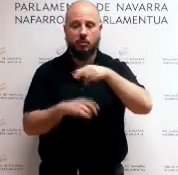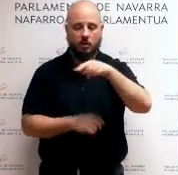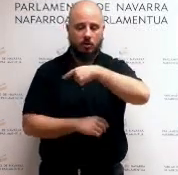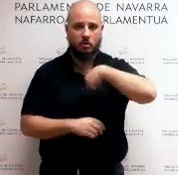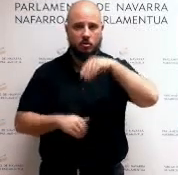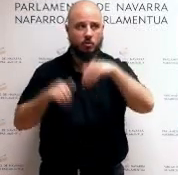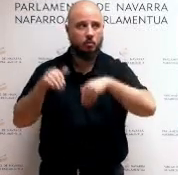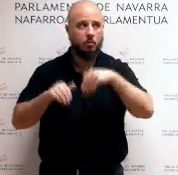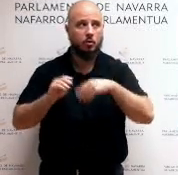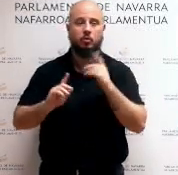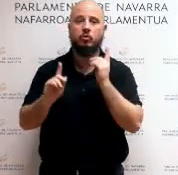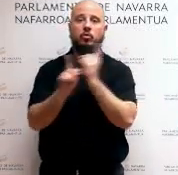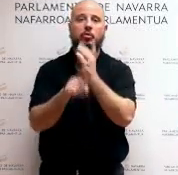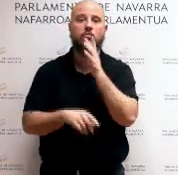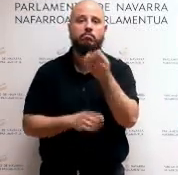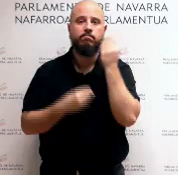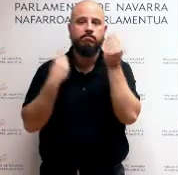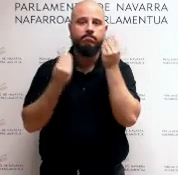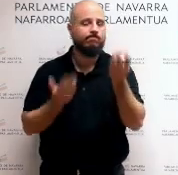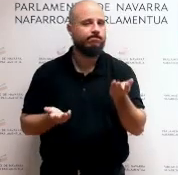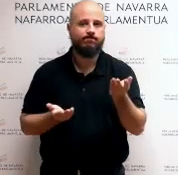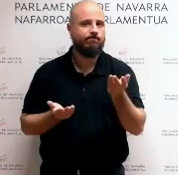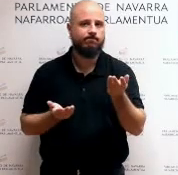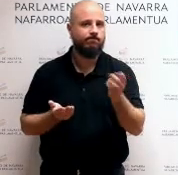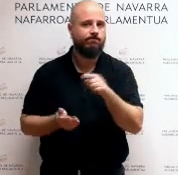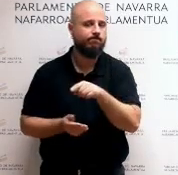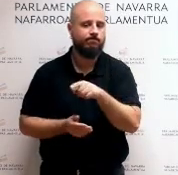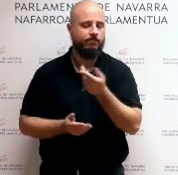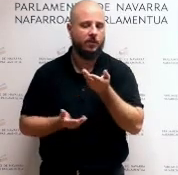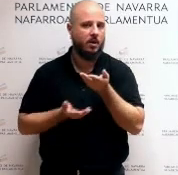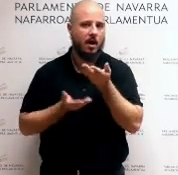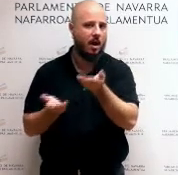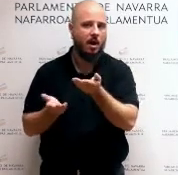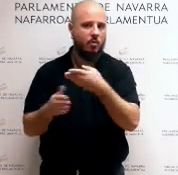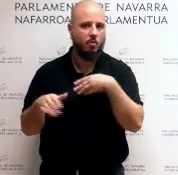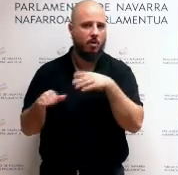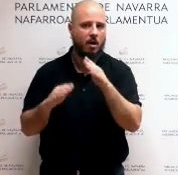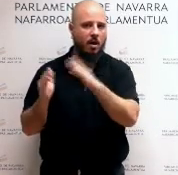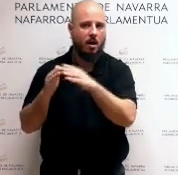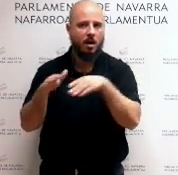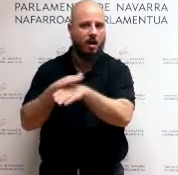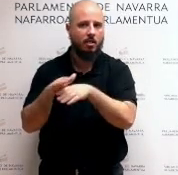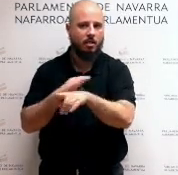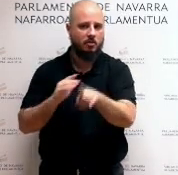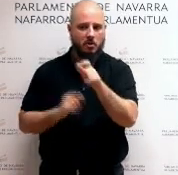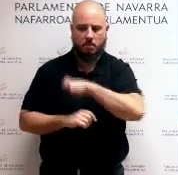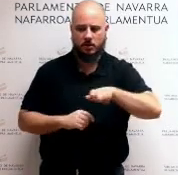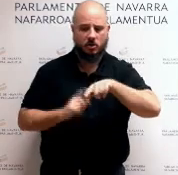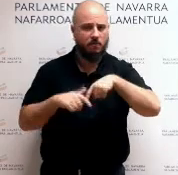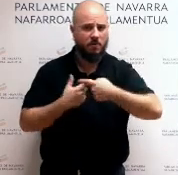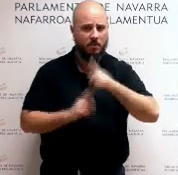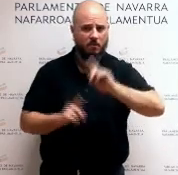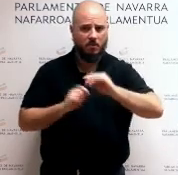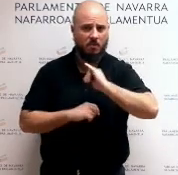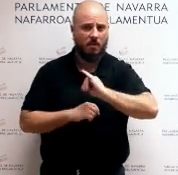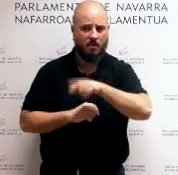entendimos que no facilitaría que favoreciera el acceso a la vivienda por parte de las personas y familias que tienen dificultades.